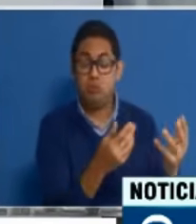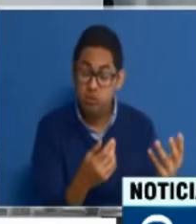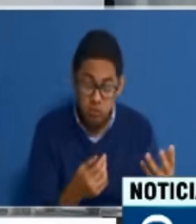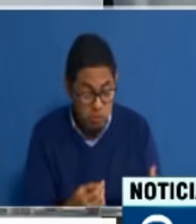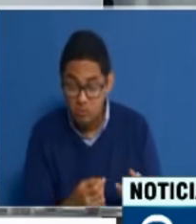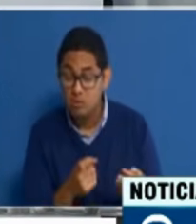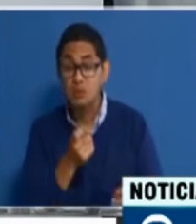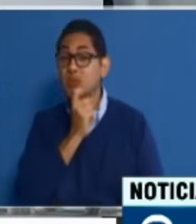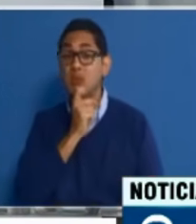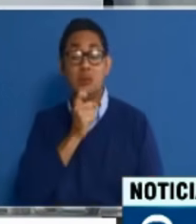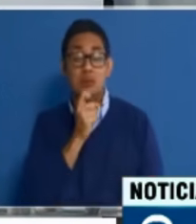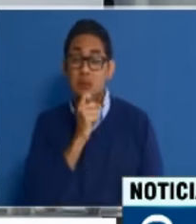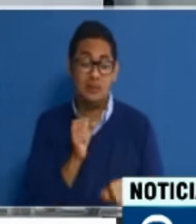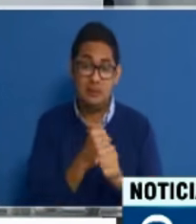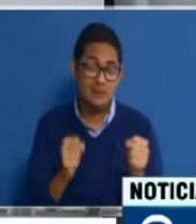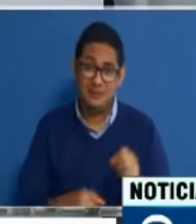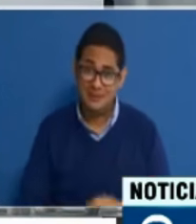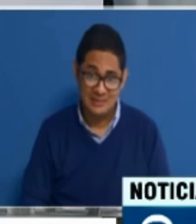Eso sería